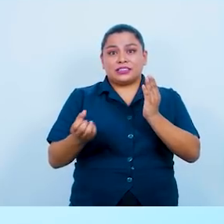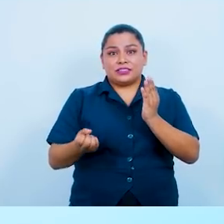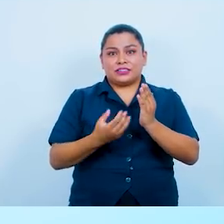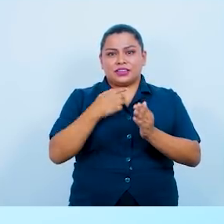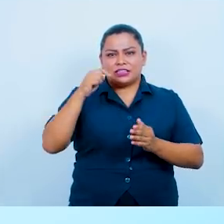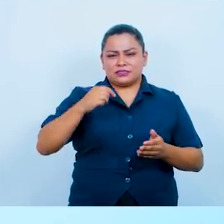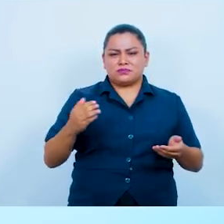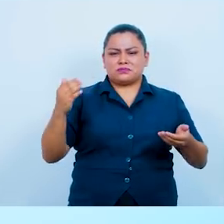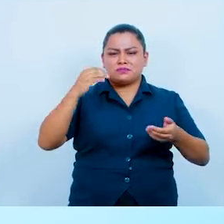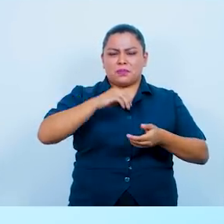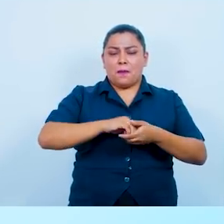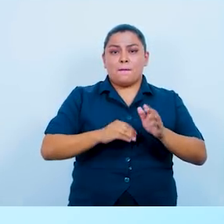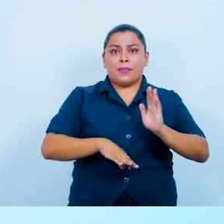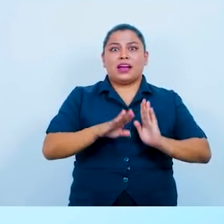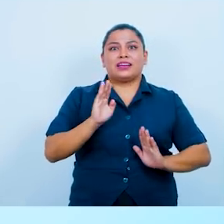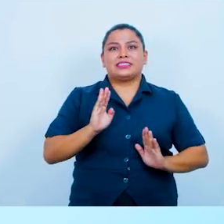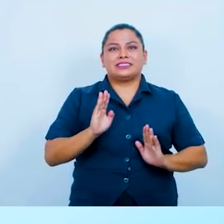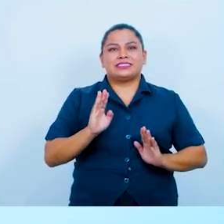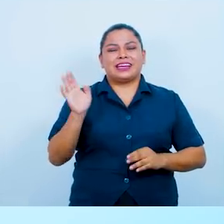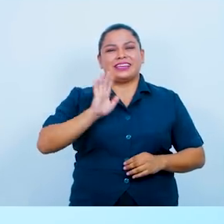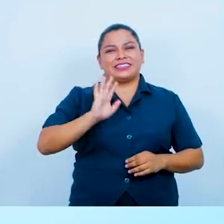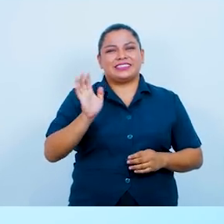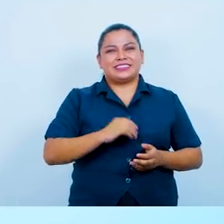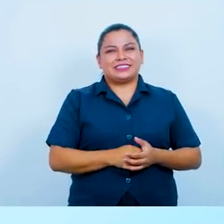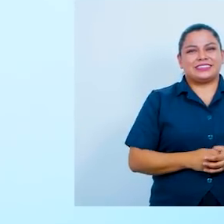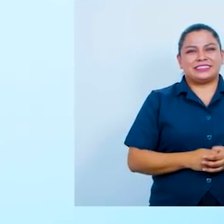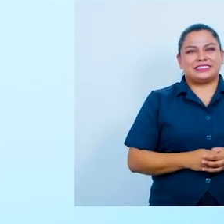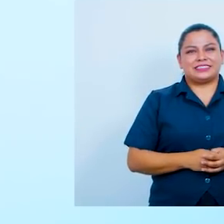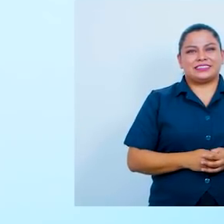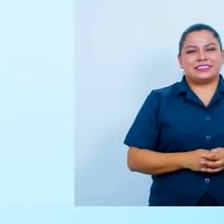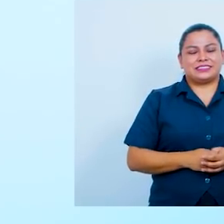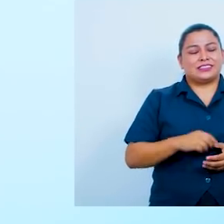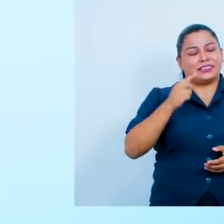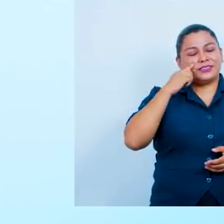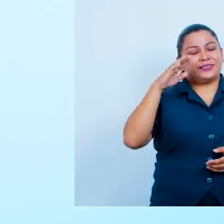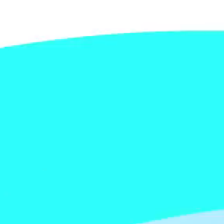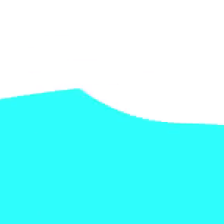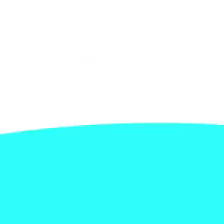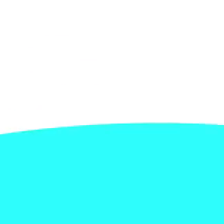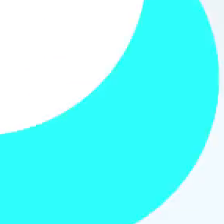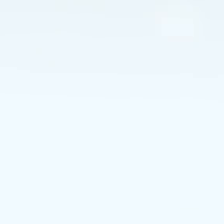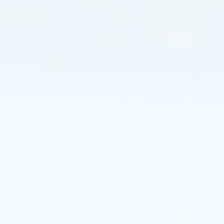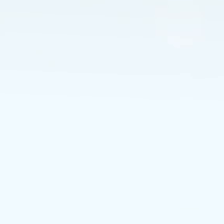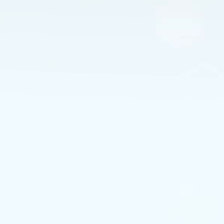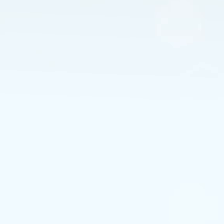tecnología está para unirnos aún más. ¡Hasta la próxima! Nos vemos pronto.